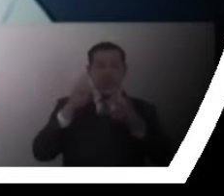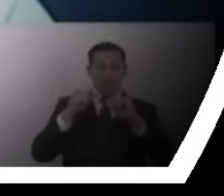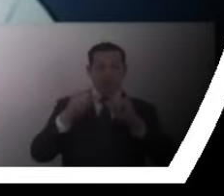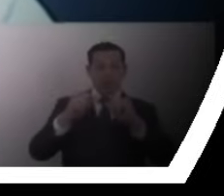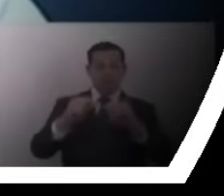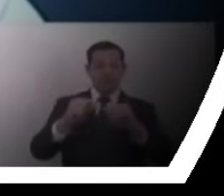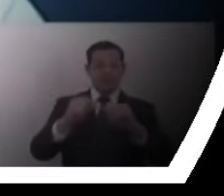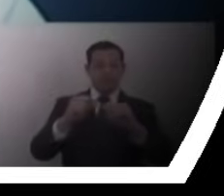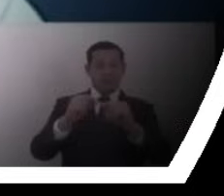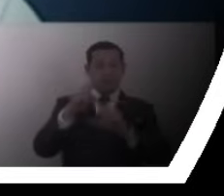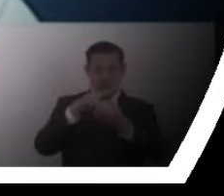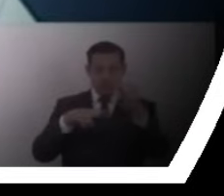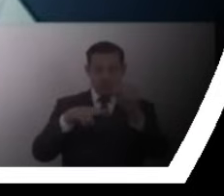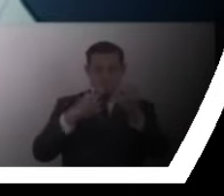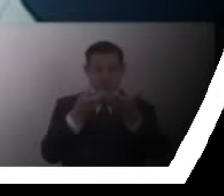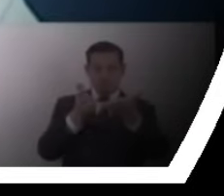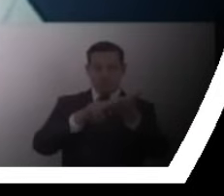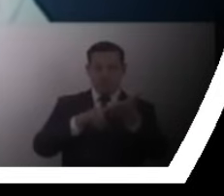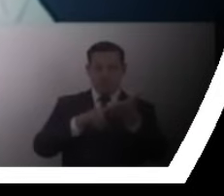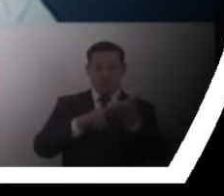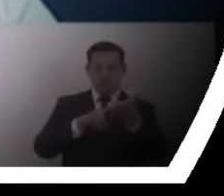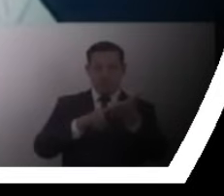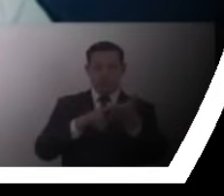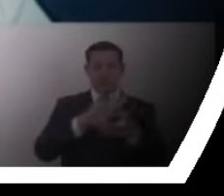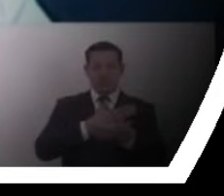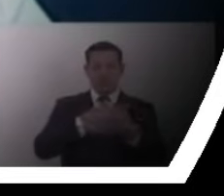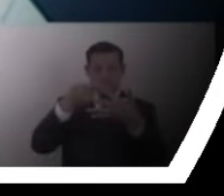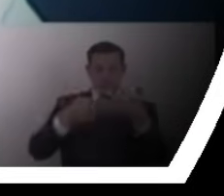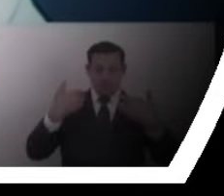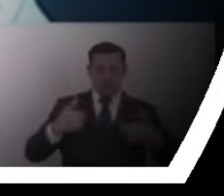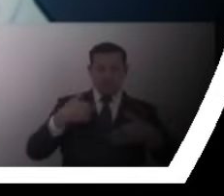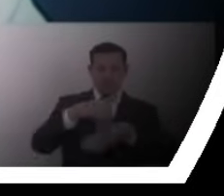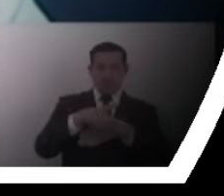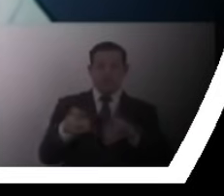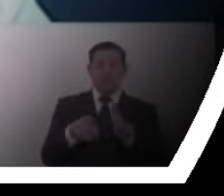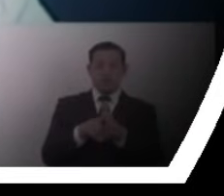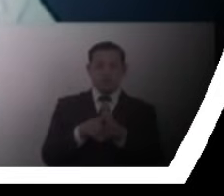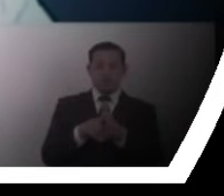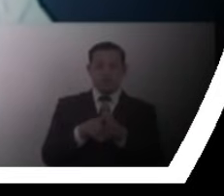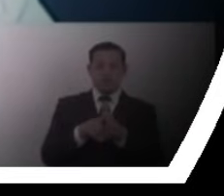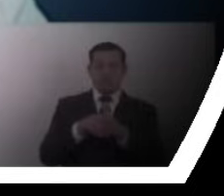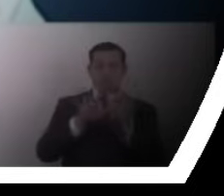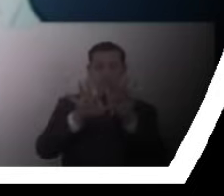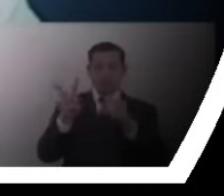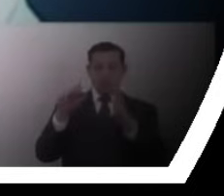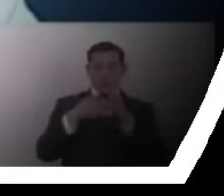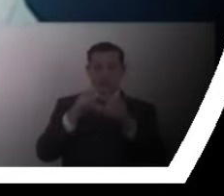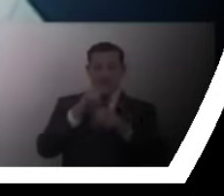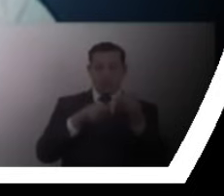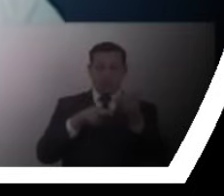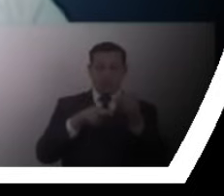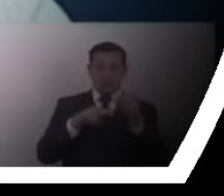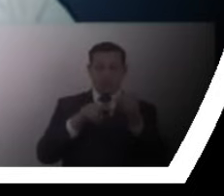criticó el monto de contratación al que tenía derecho el diputado, que era de